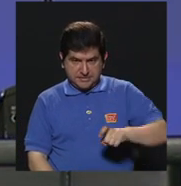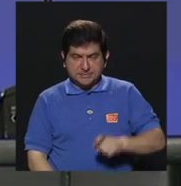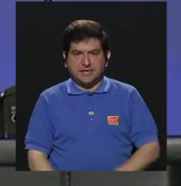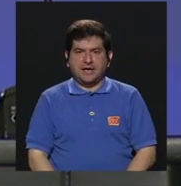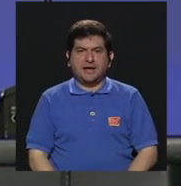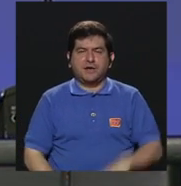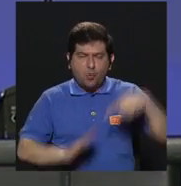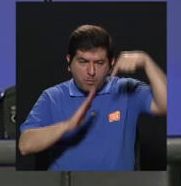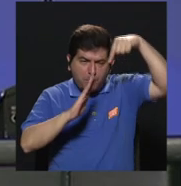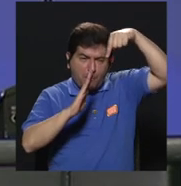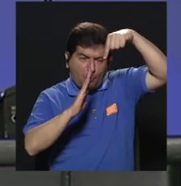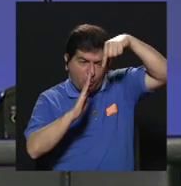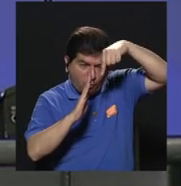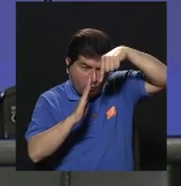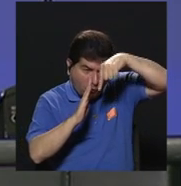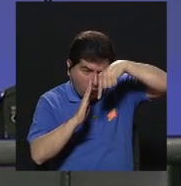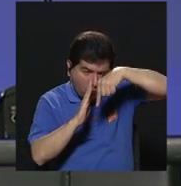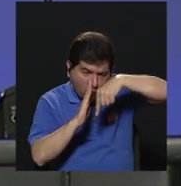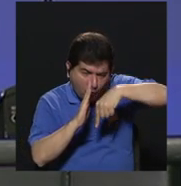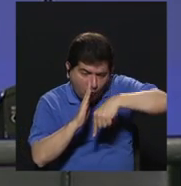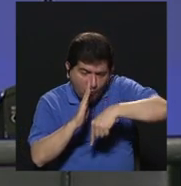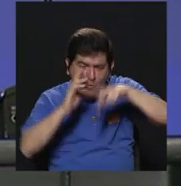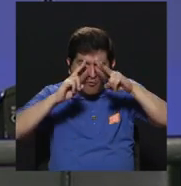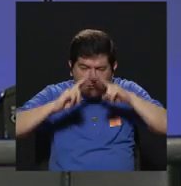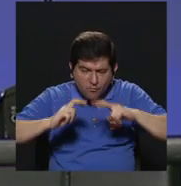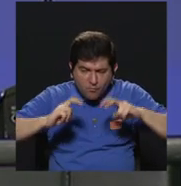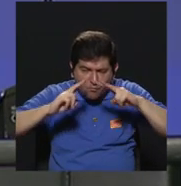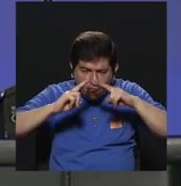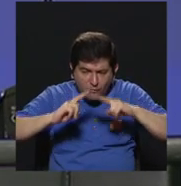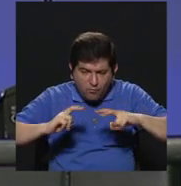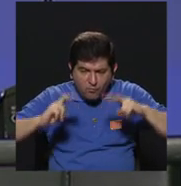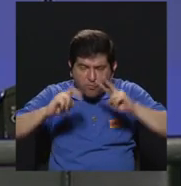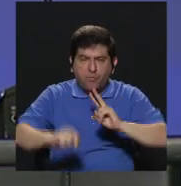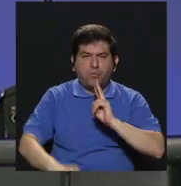la profundidad y